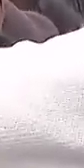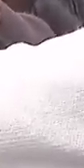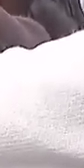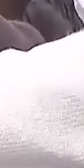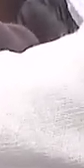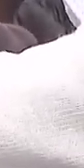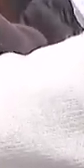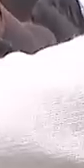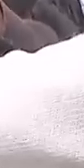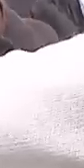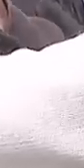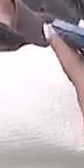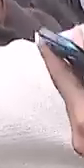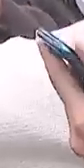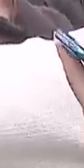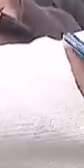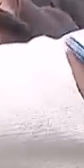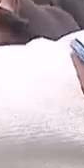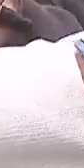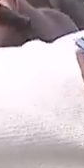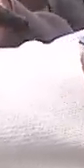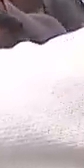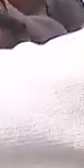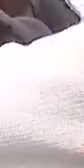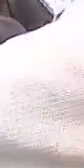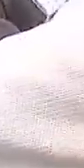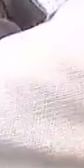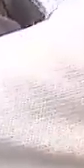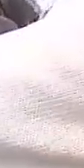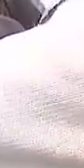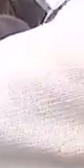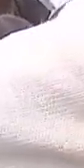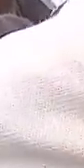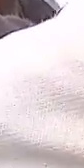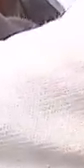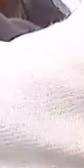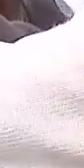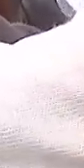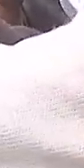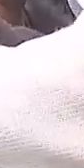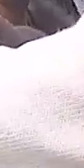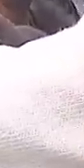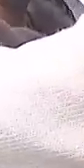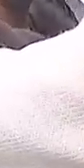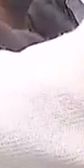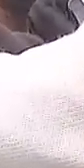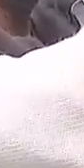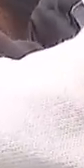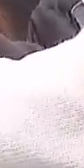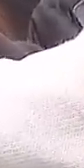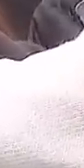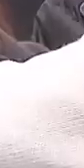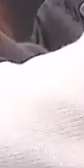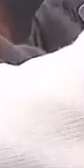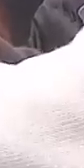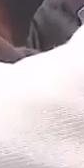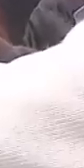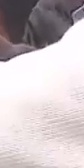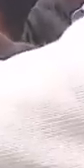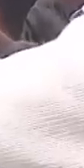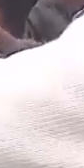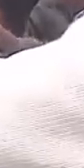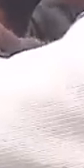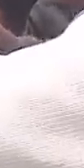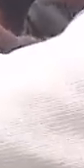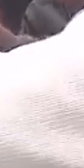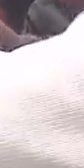armada, nuestro respeto. Por eso estamos aquí como gobierno para presenciar este desfile que fue ejemplar, en primer